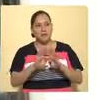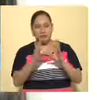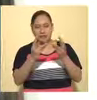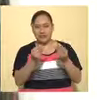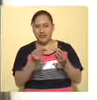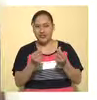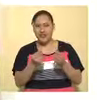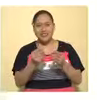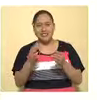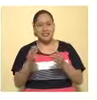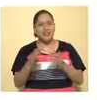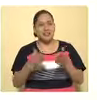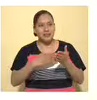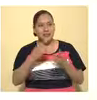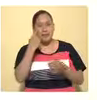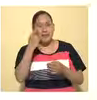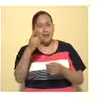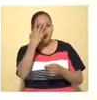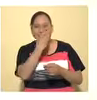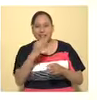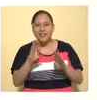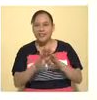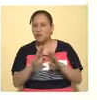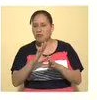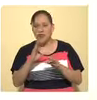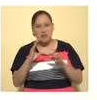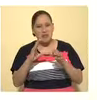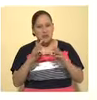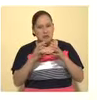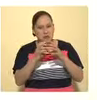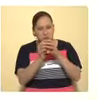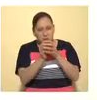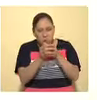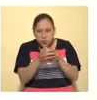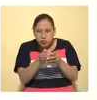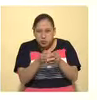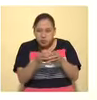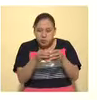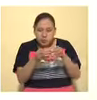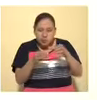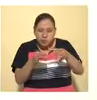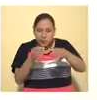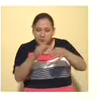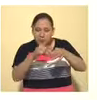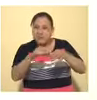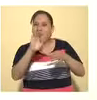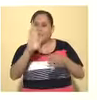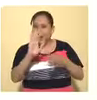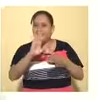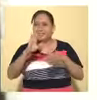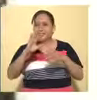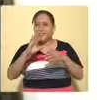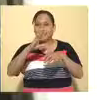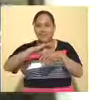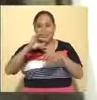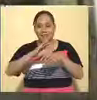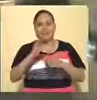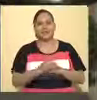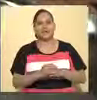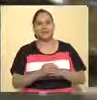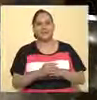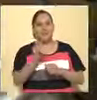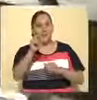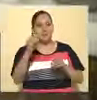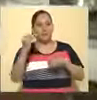término de frijol. Medio. Pero vean qué bonitas, quedan como muy compactas. Pero es que se me deshace. Sí, dan el... Dan el ancho. Pero no. Tantito. Ajá. Vamos a poner